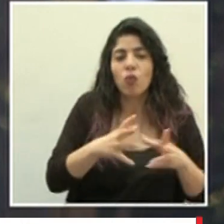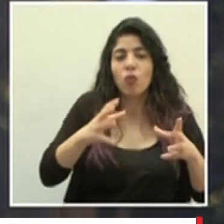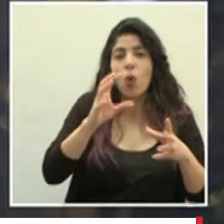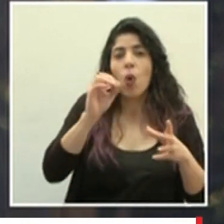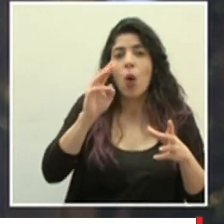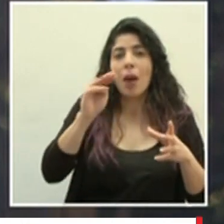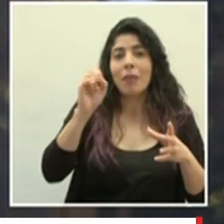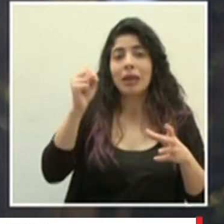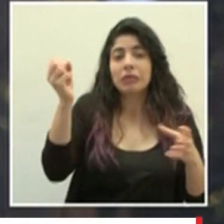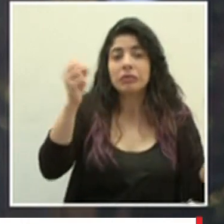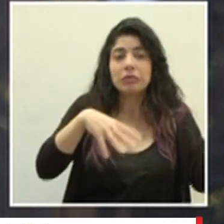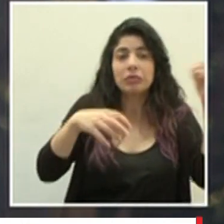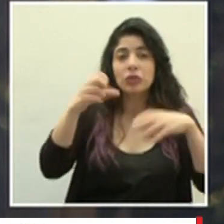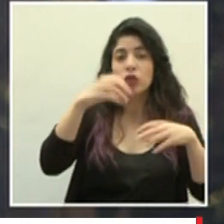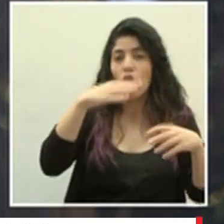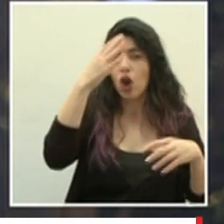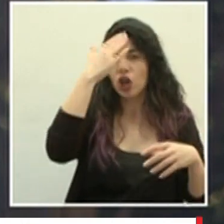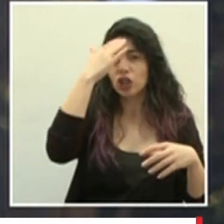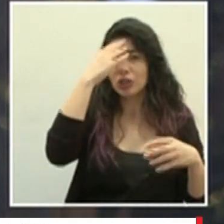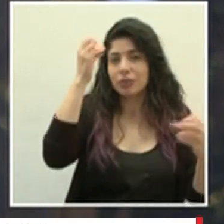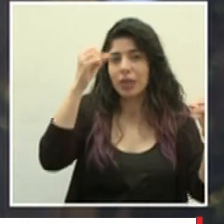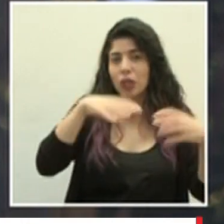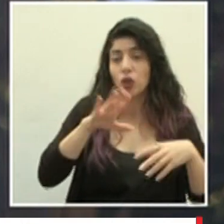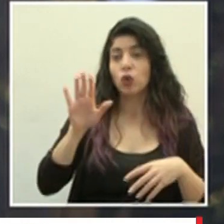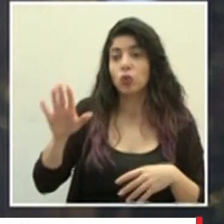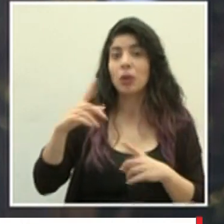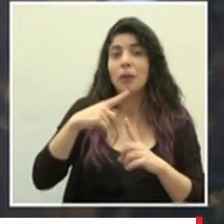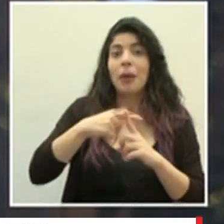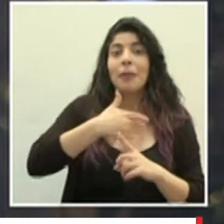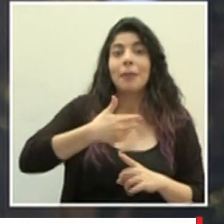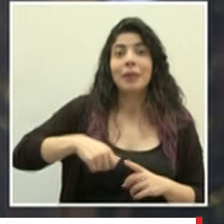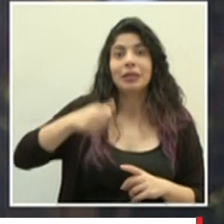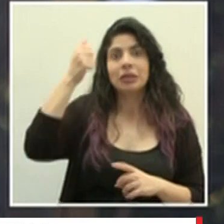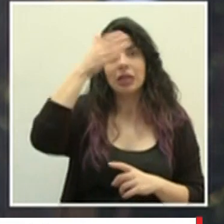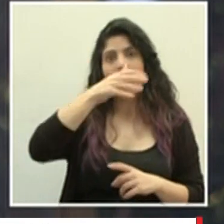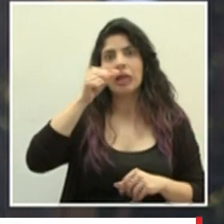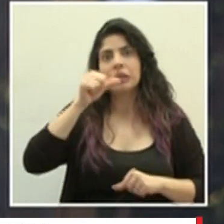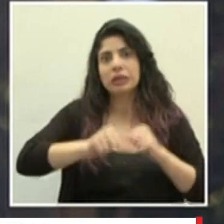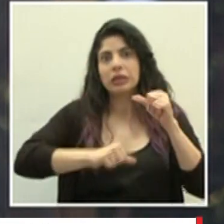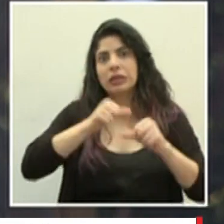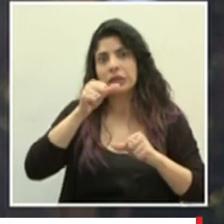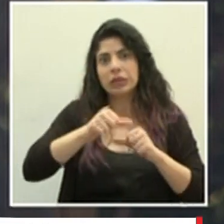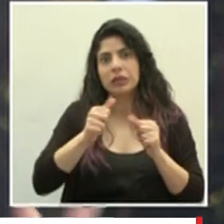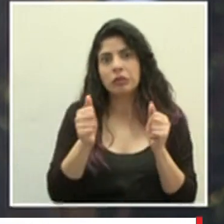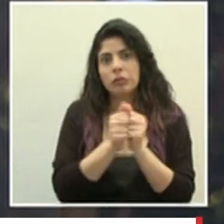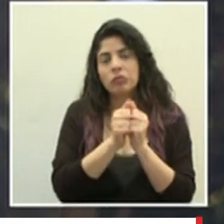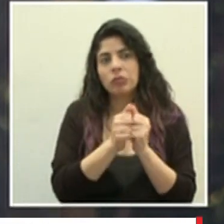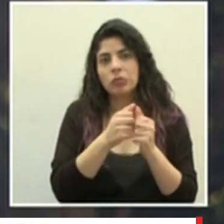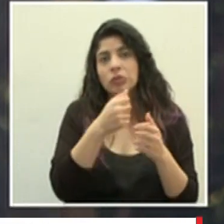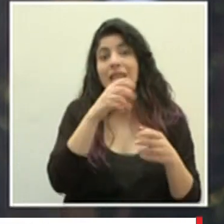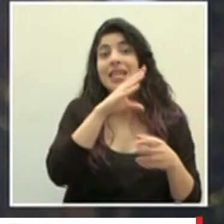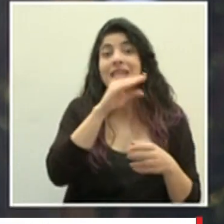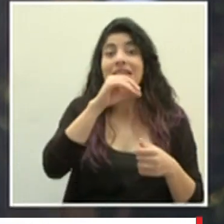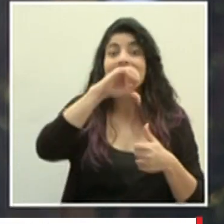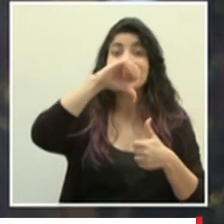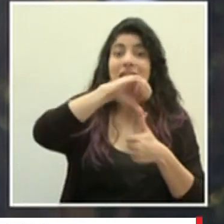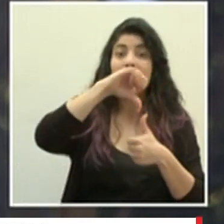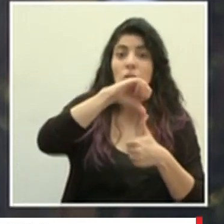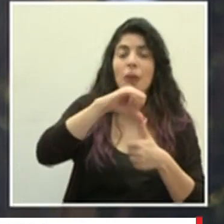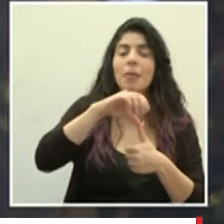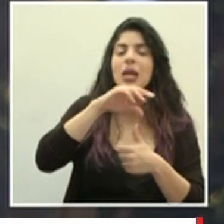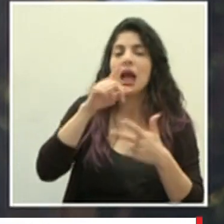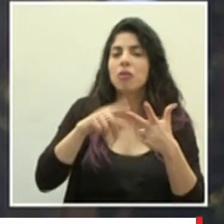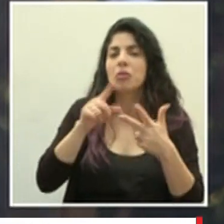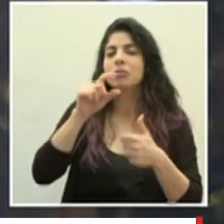en el cual usted y el presidente Alvarado han puesto esfuerzos, a ver si se han unido esfuerzos, y a nivel centroamericano le quería